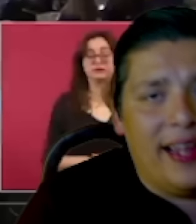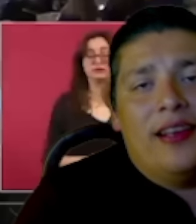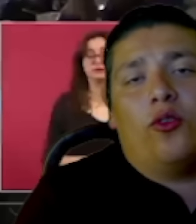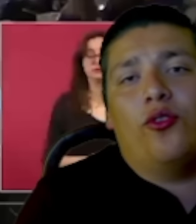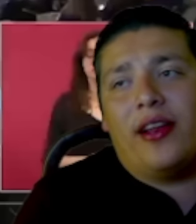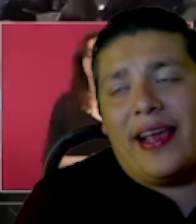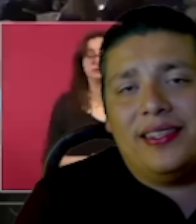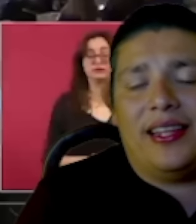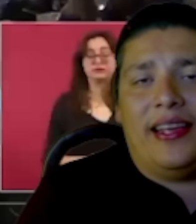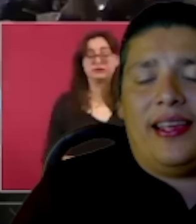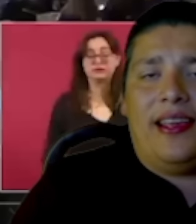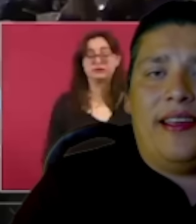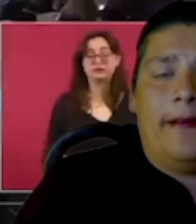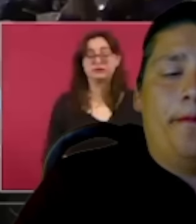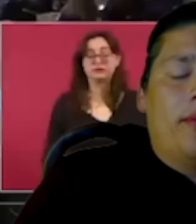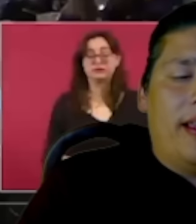personajes que con